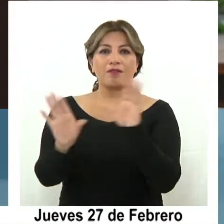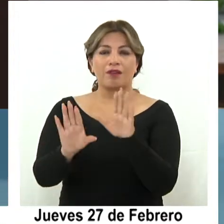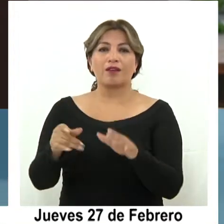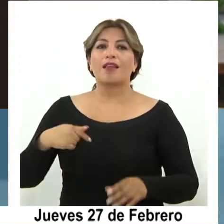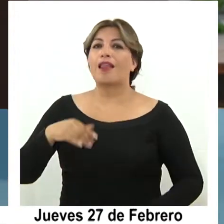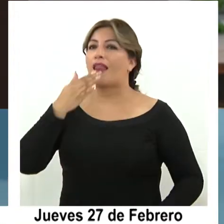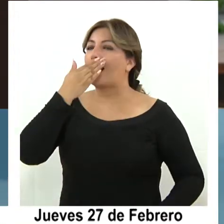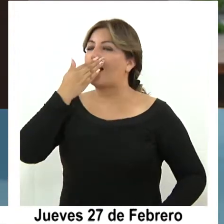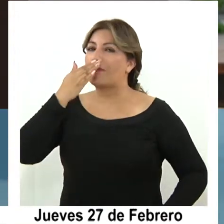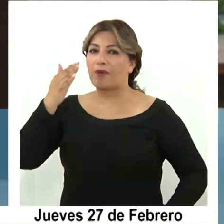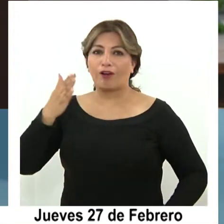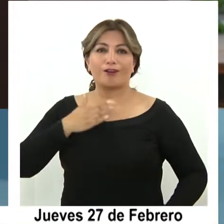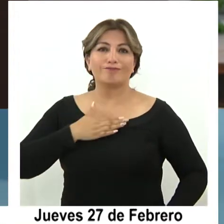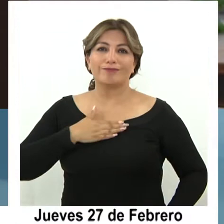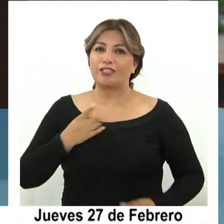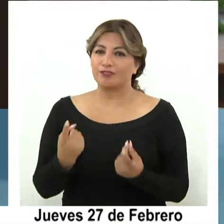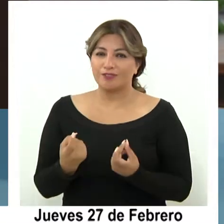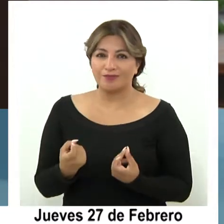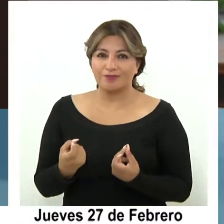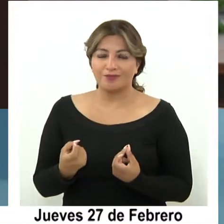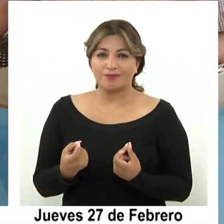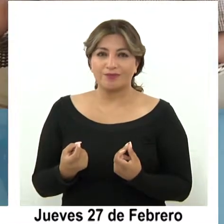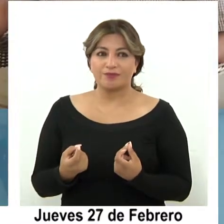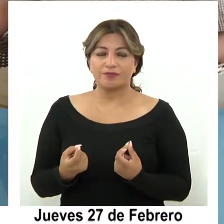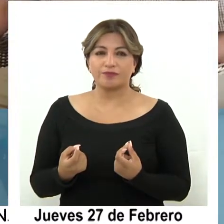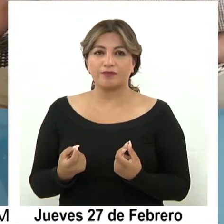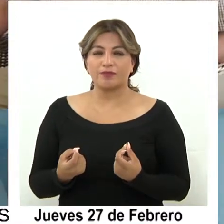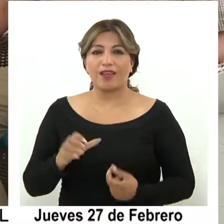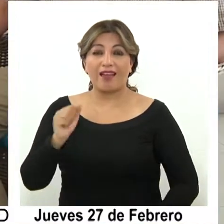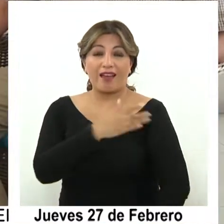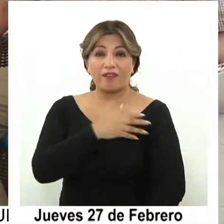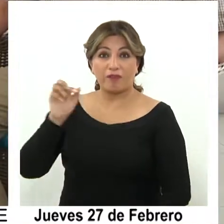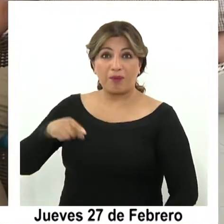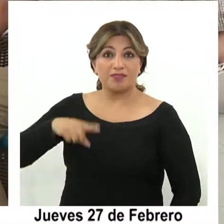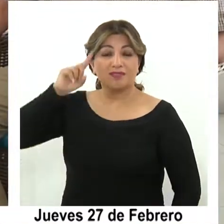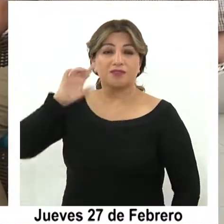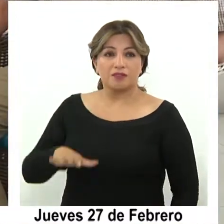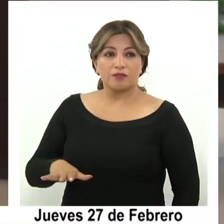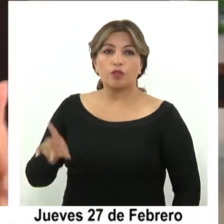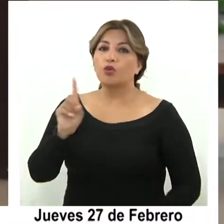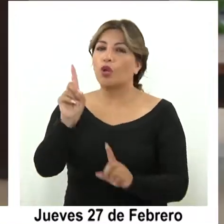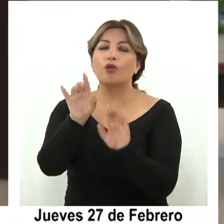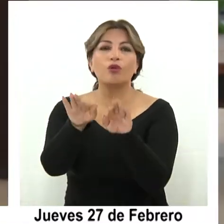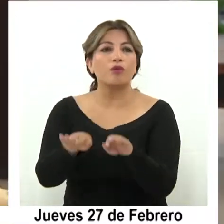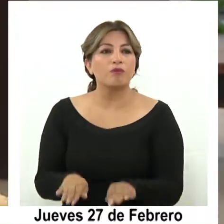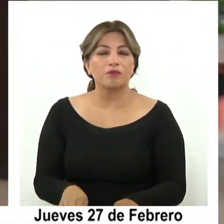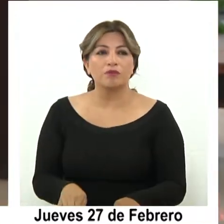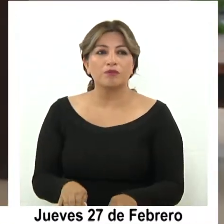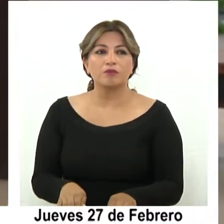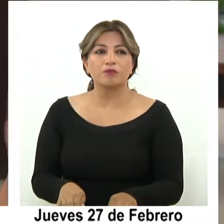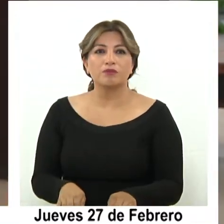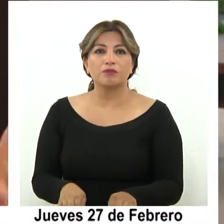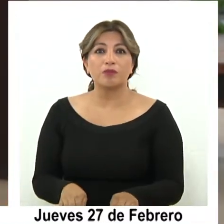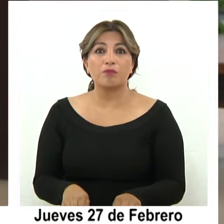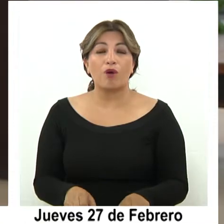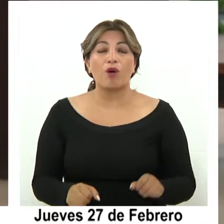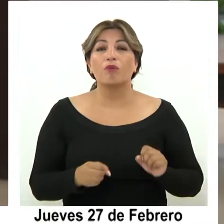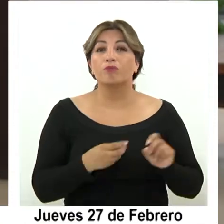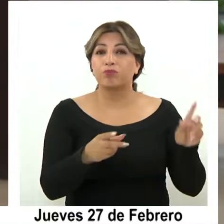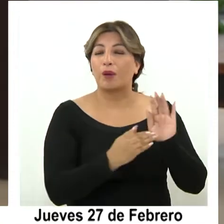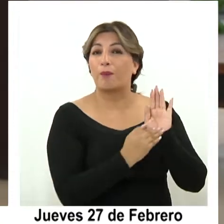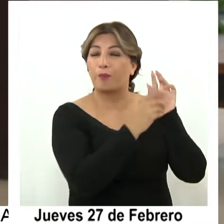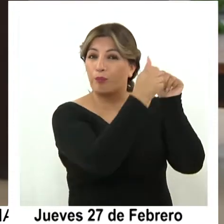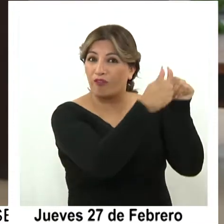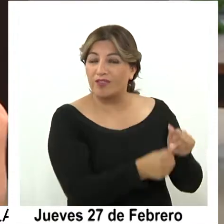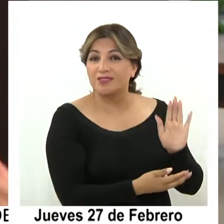sean las que más se adecúen a mis necesidades. Y las administradoras tienen que entender que no es lo mismo hacer publicidad que hacer educación.